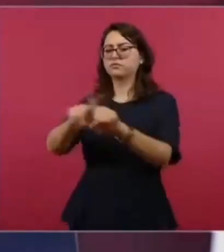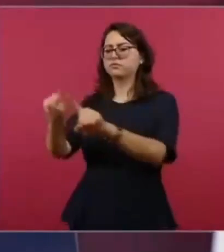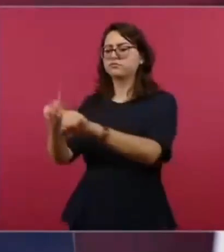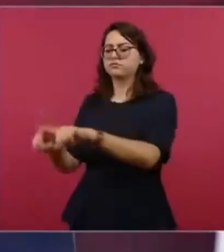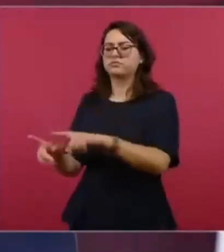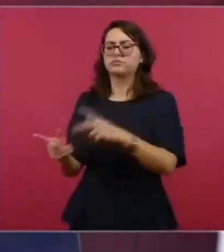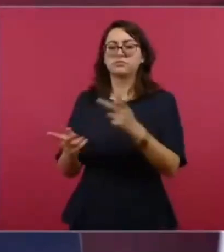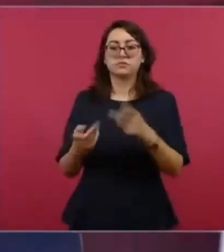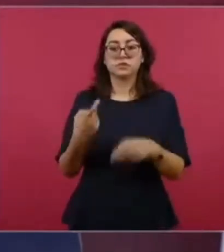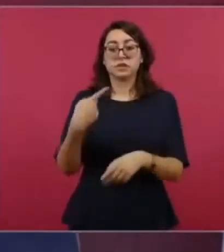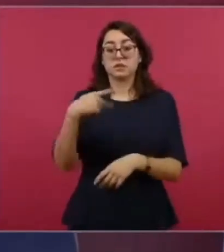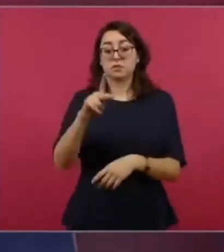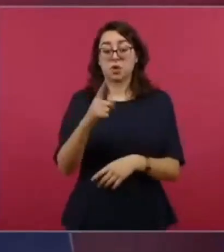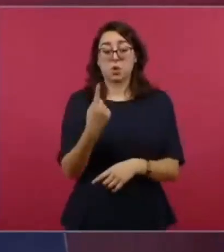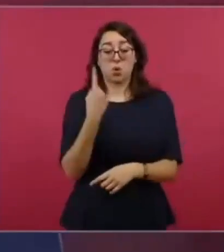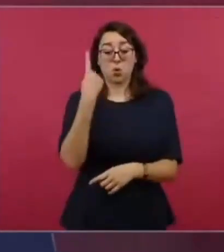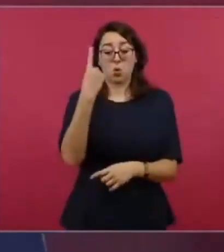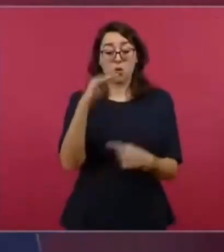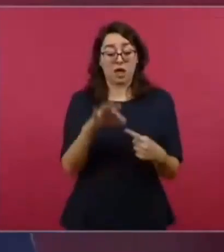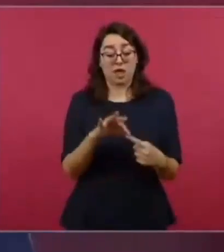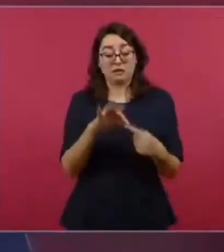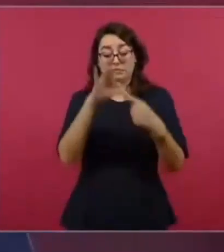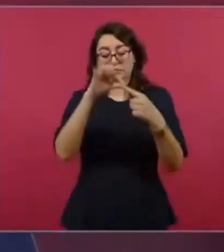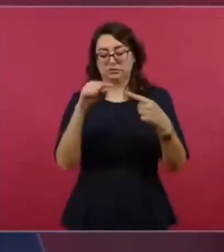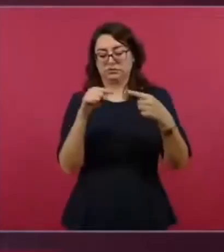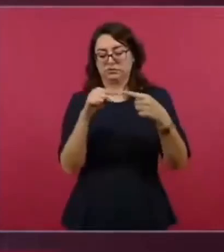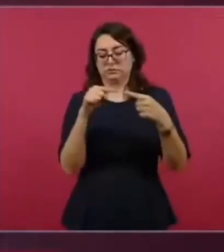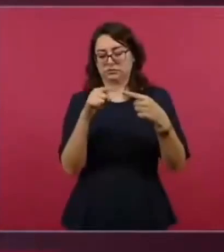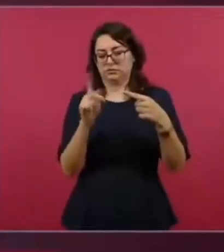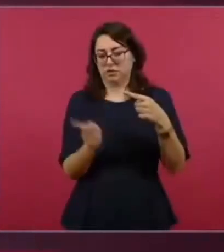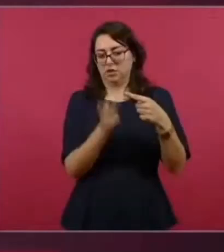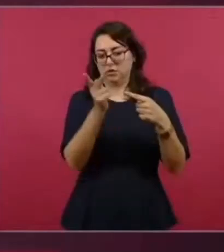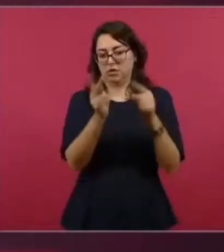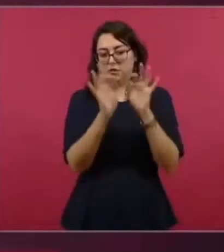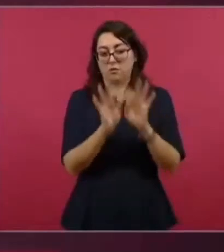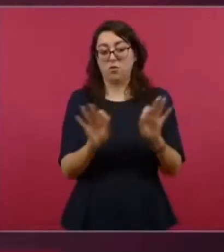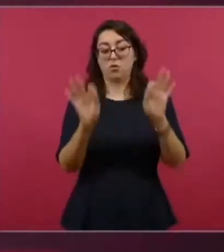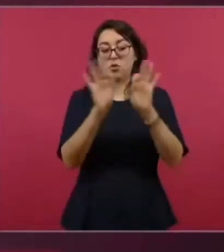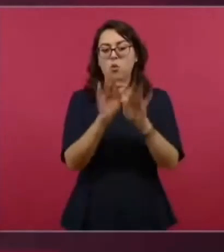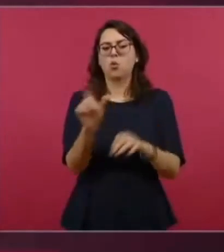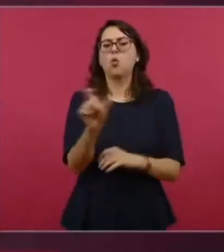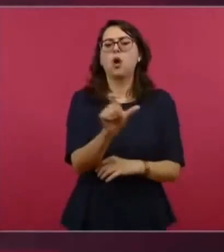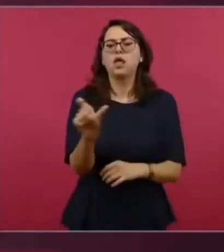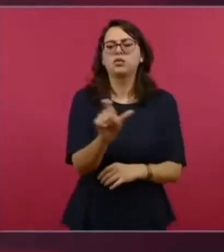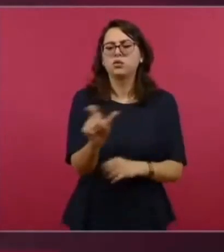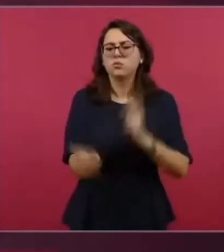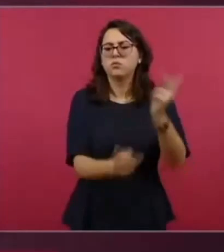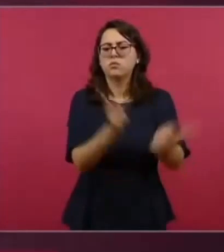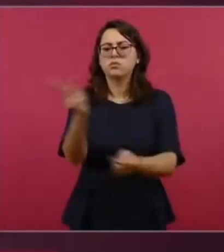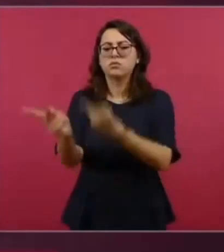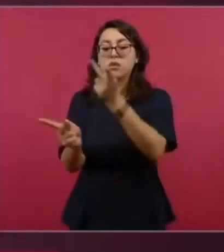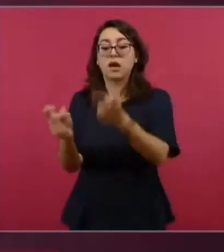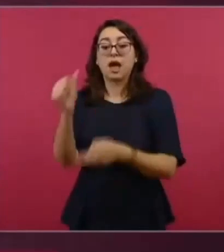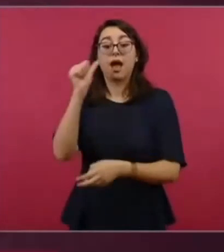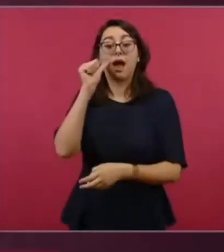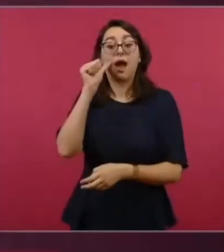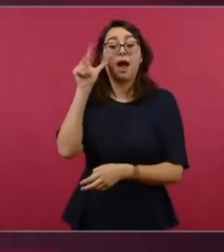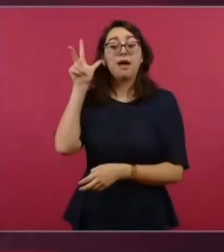Esta encuesta es de antier, de antier.